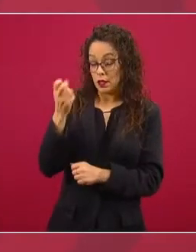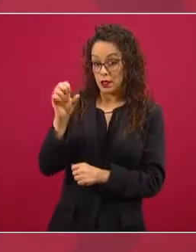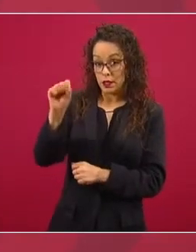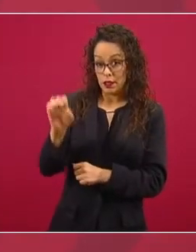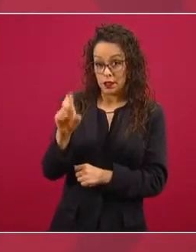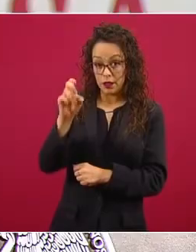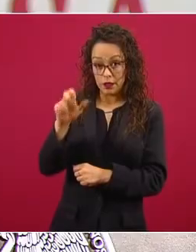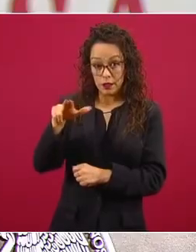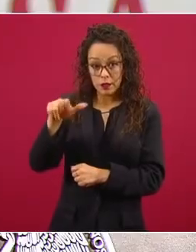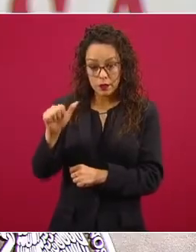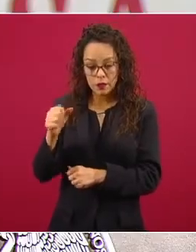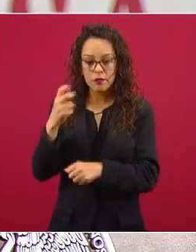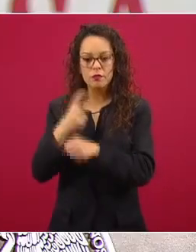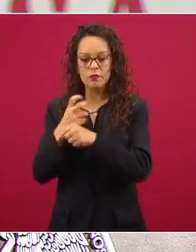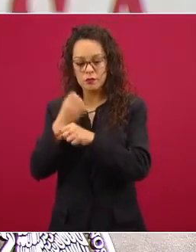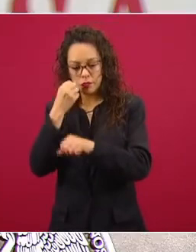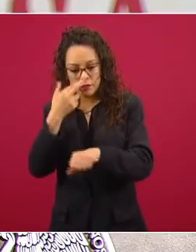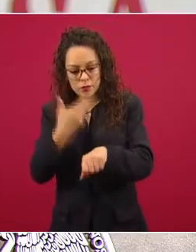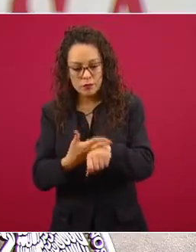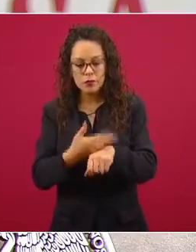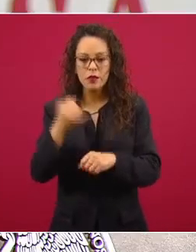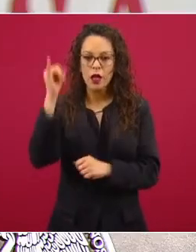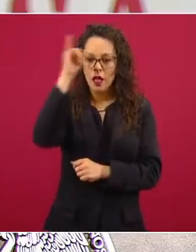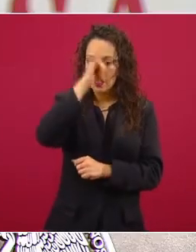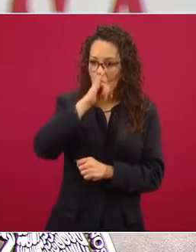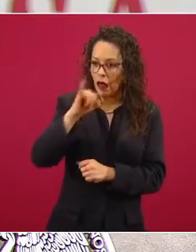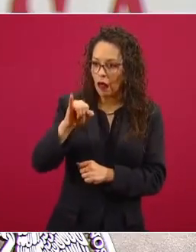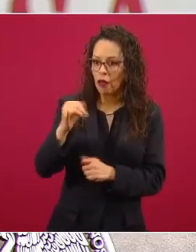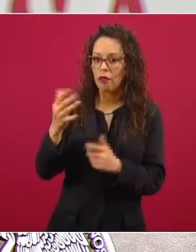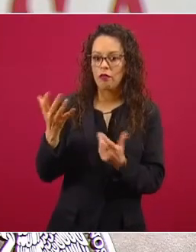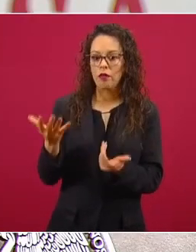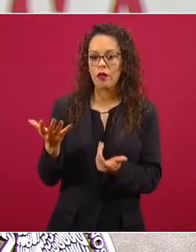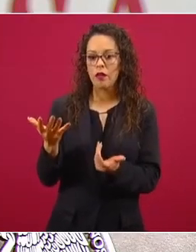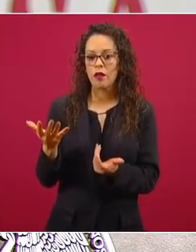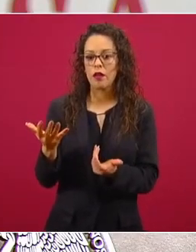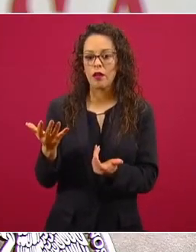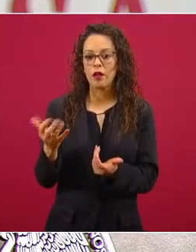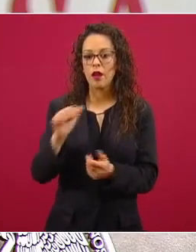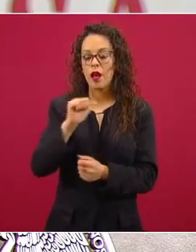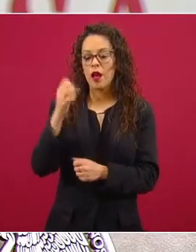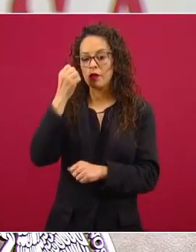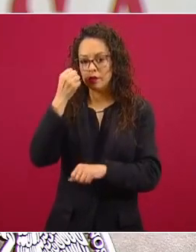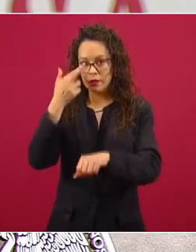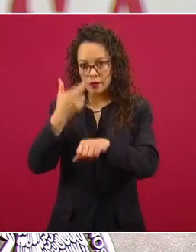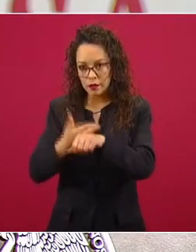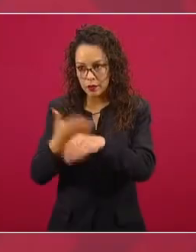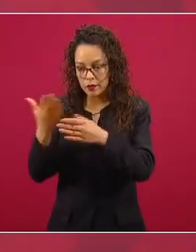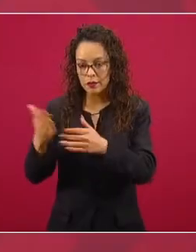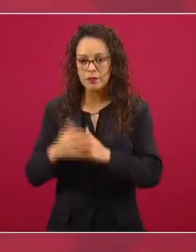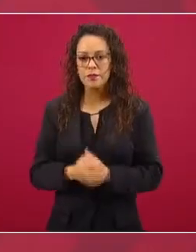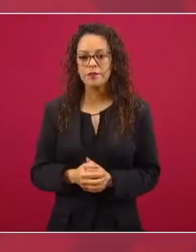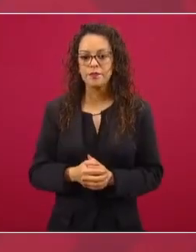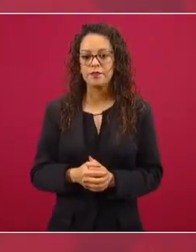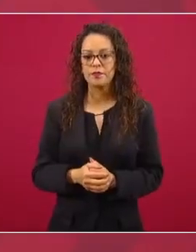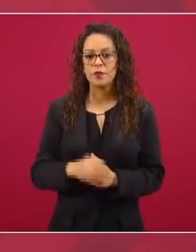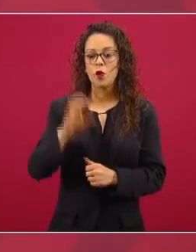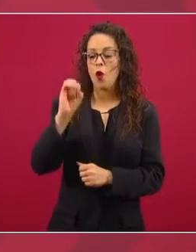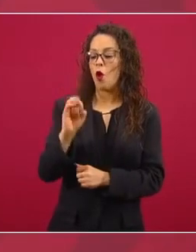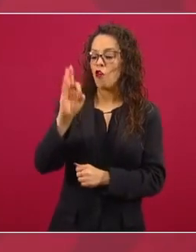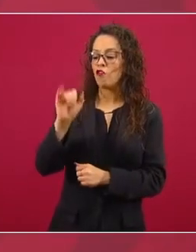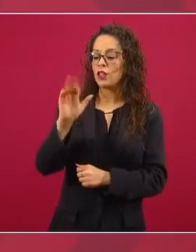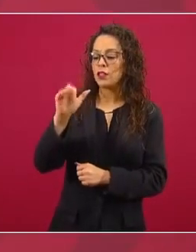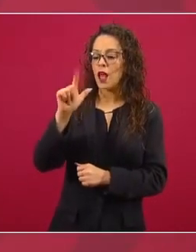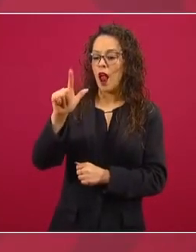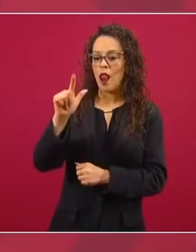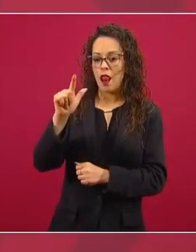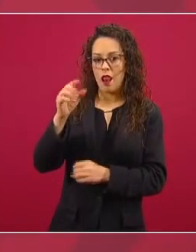como subsecretarios, como jefe del Estado Mayor de la Secretaría, como oficial mayor,